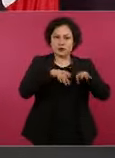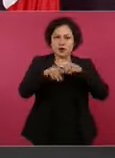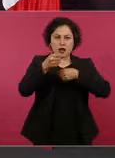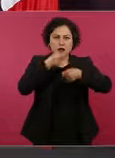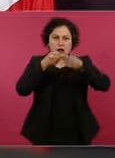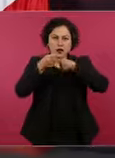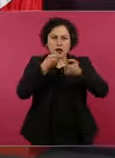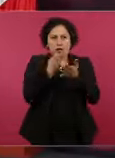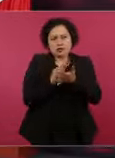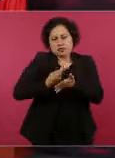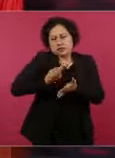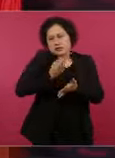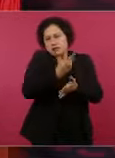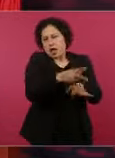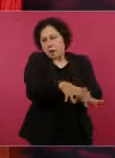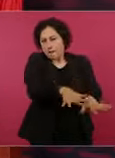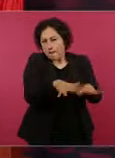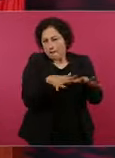el periodista más